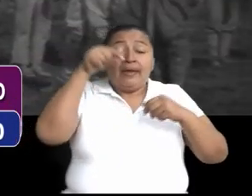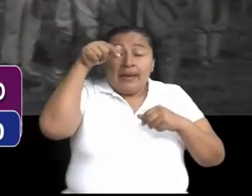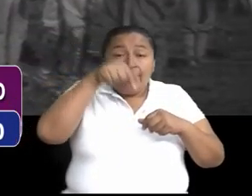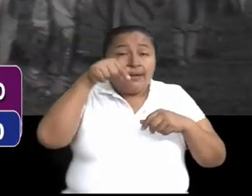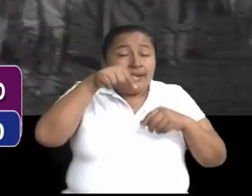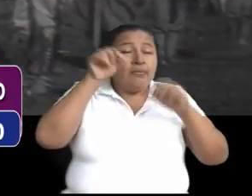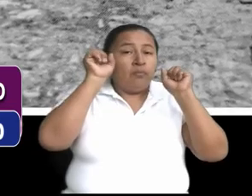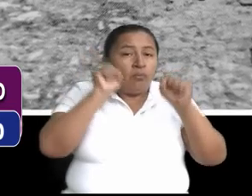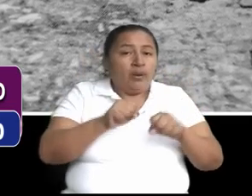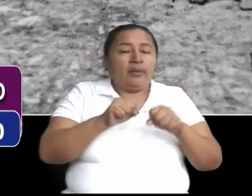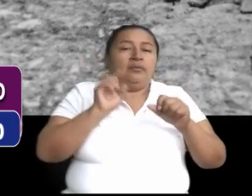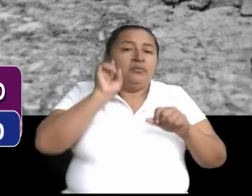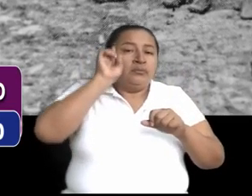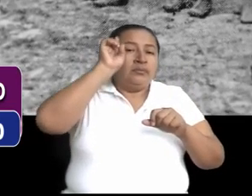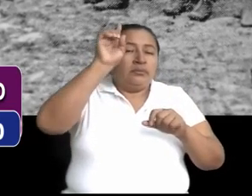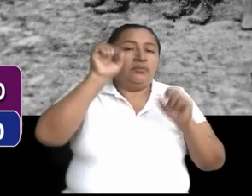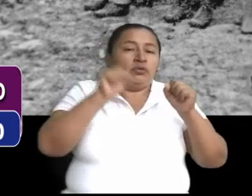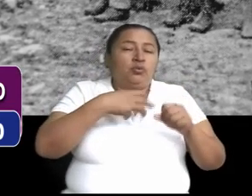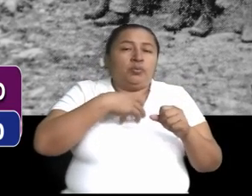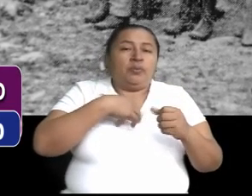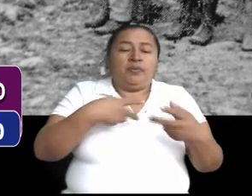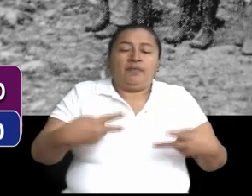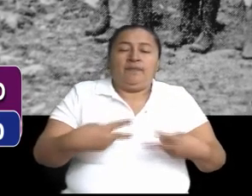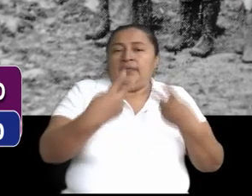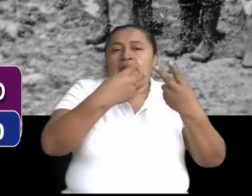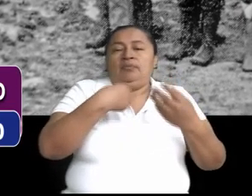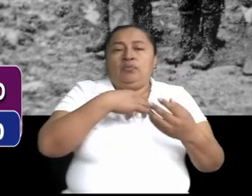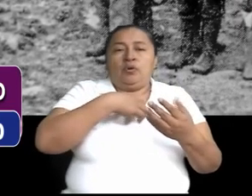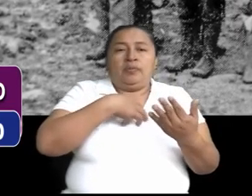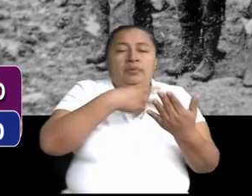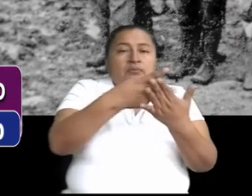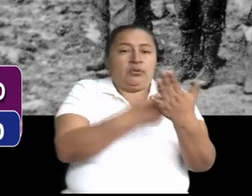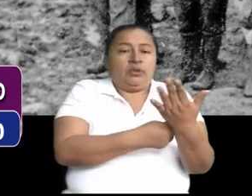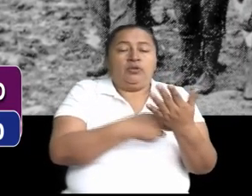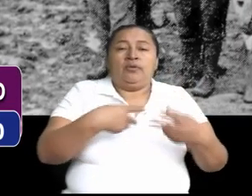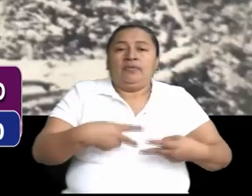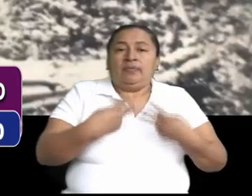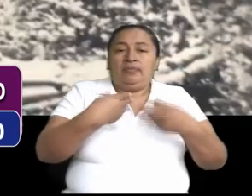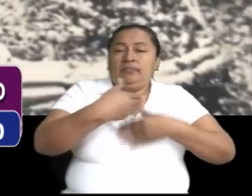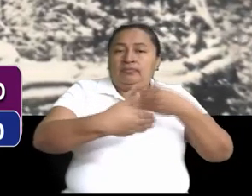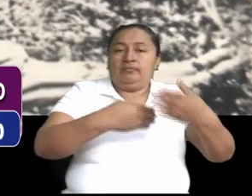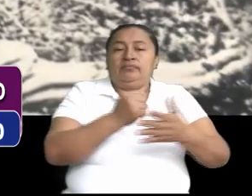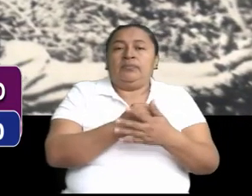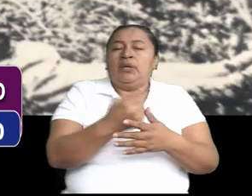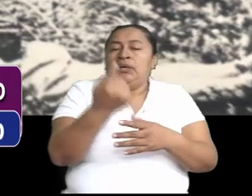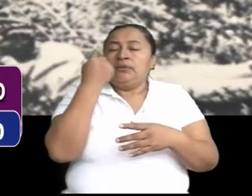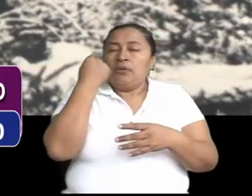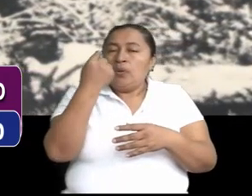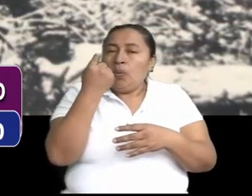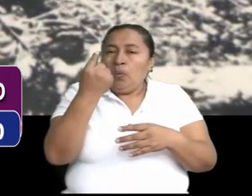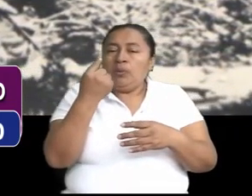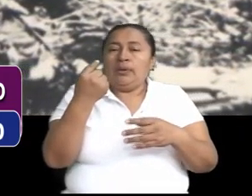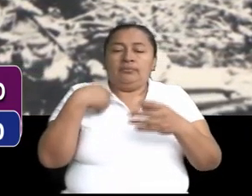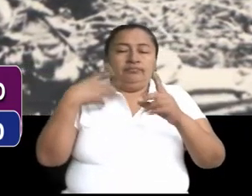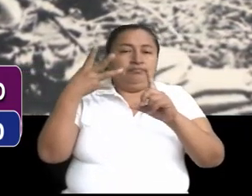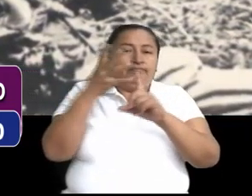posibilidad de desarrollar sus proyectos de vida digna, que esa es una de las principales